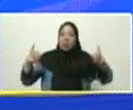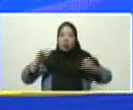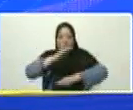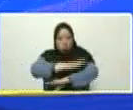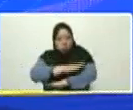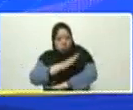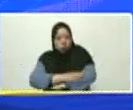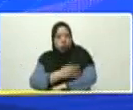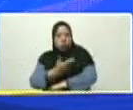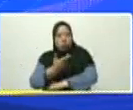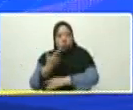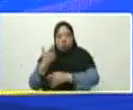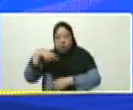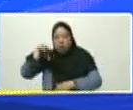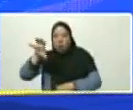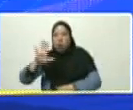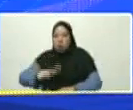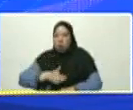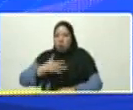de autodeterminación.